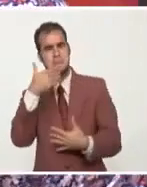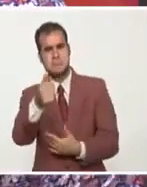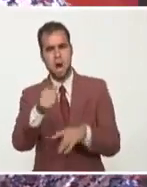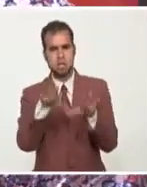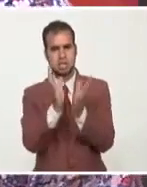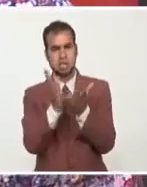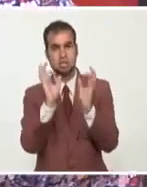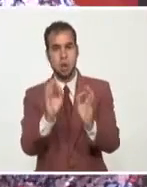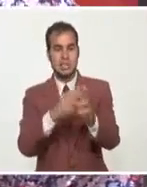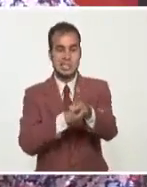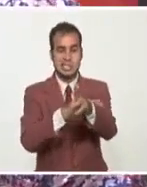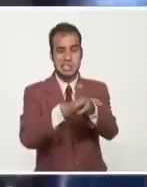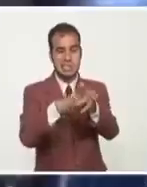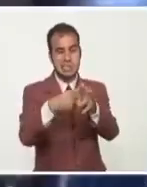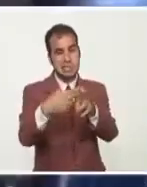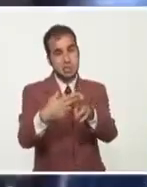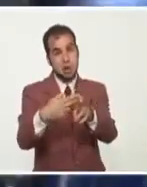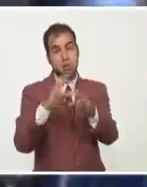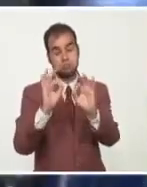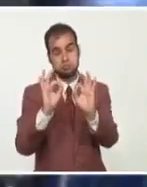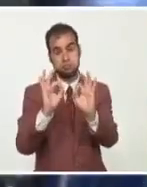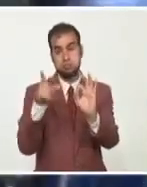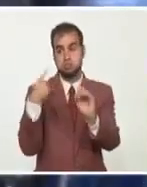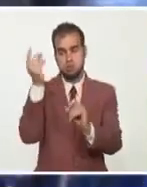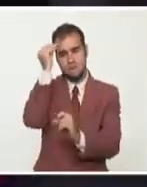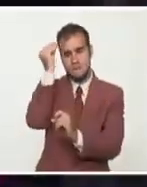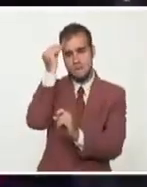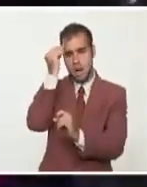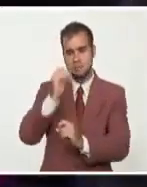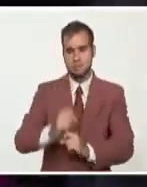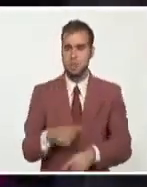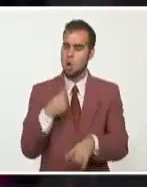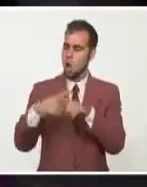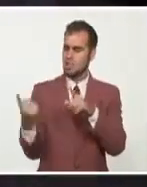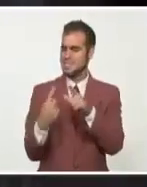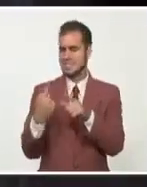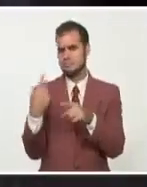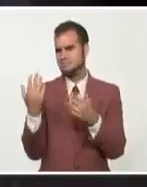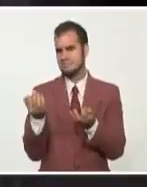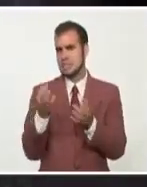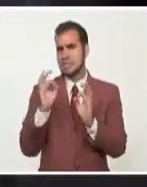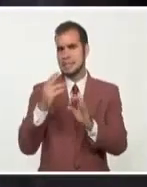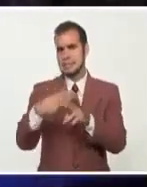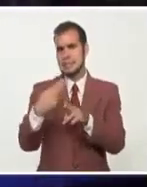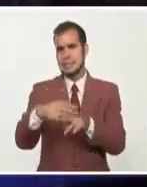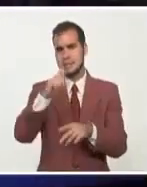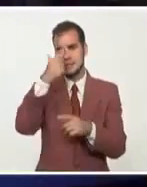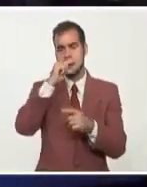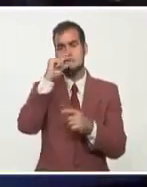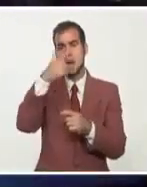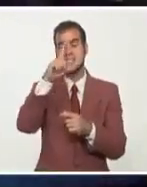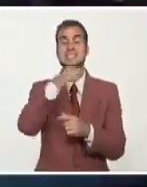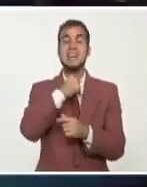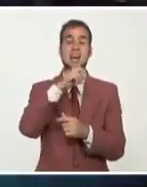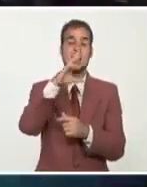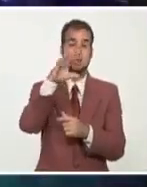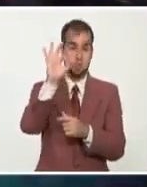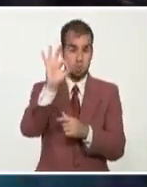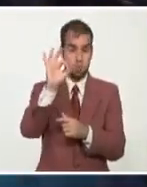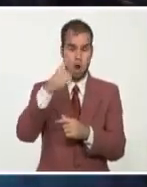todo ese legado grande que nos han dejado. Al Son del Caballero, por su parte, llega de manos de la casa Beast Music, con producción del